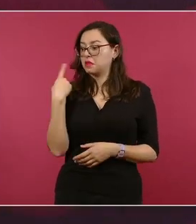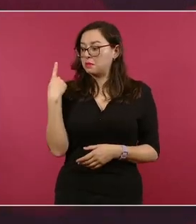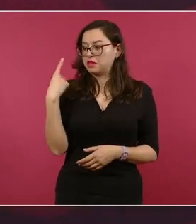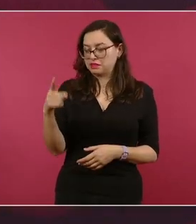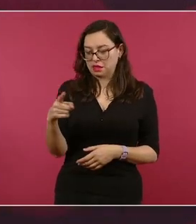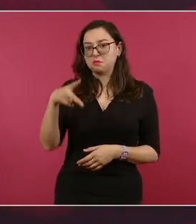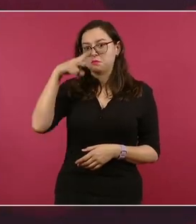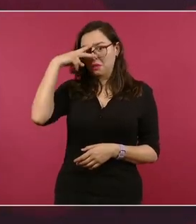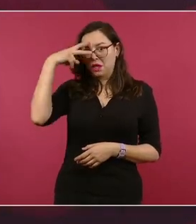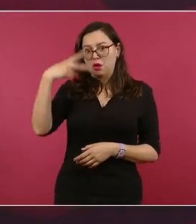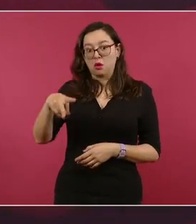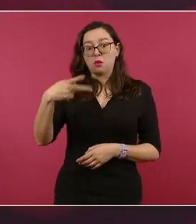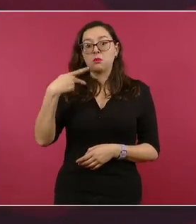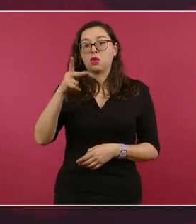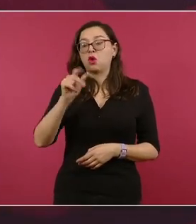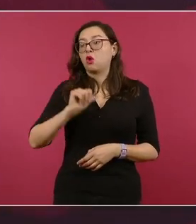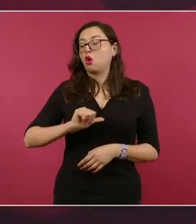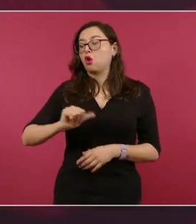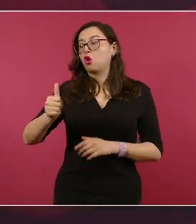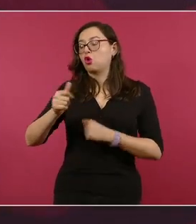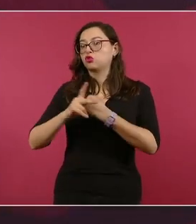voluntaria